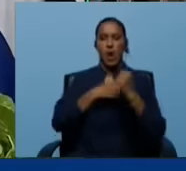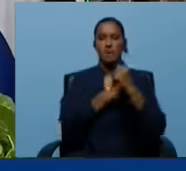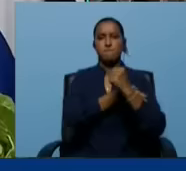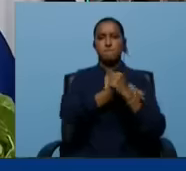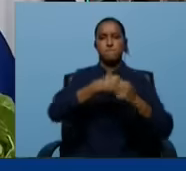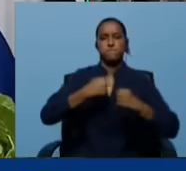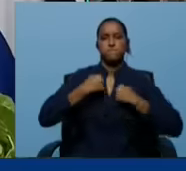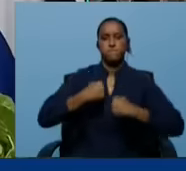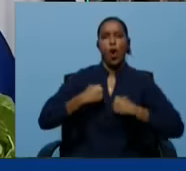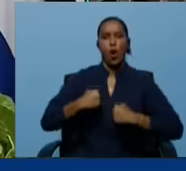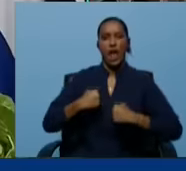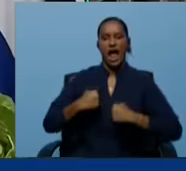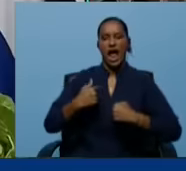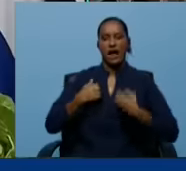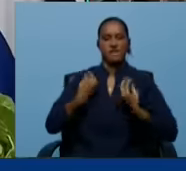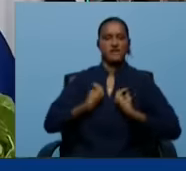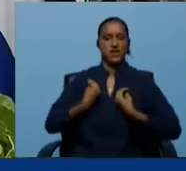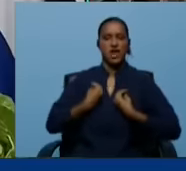sobrevivir.